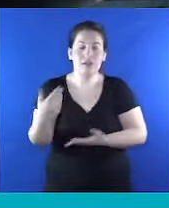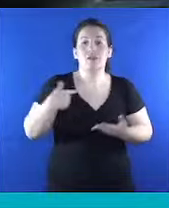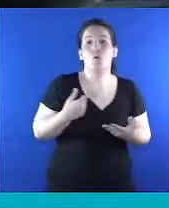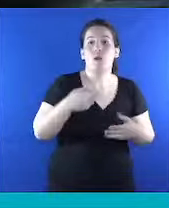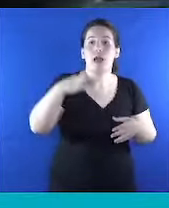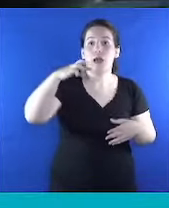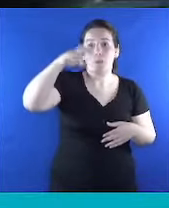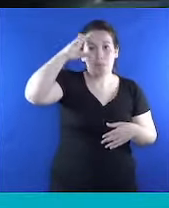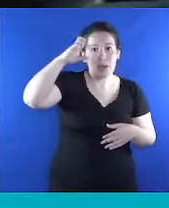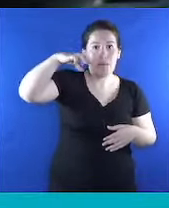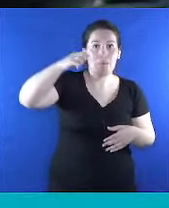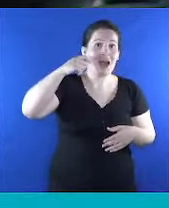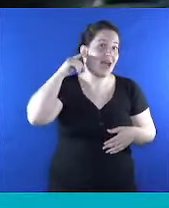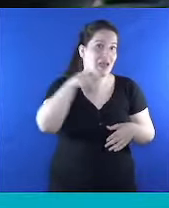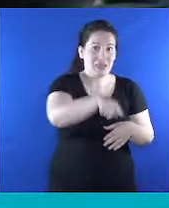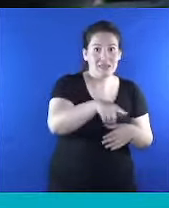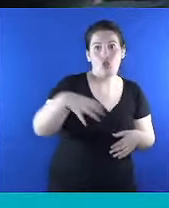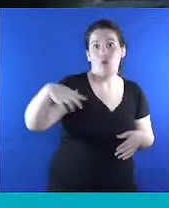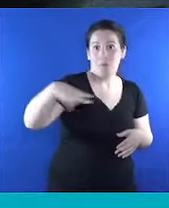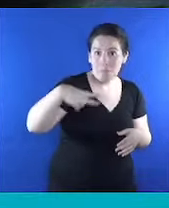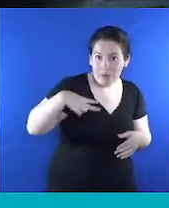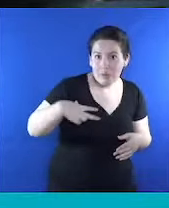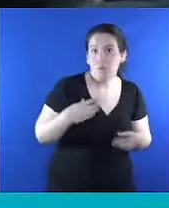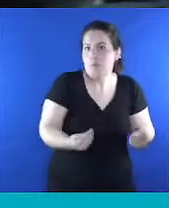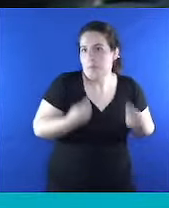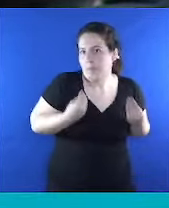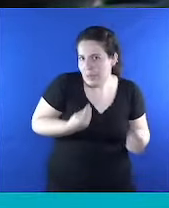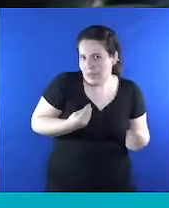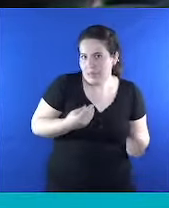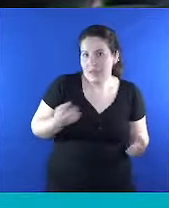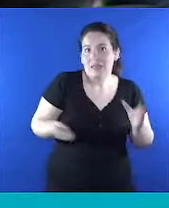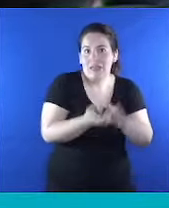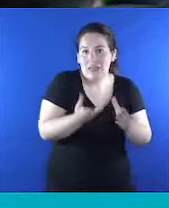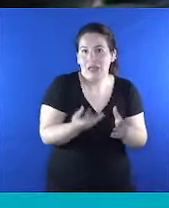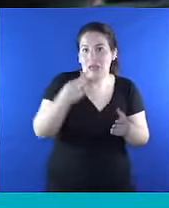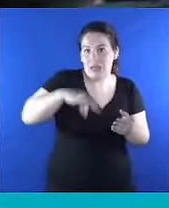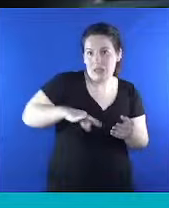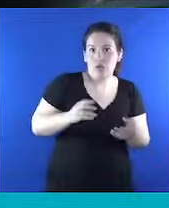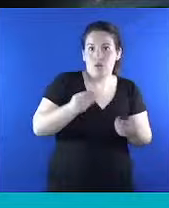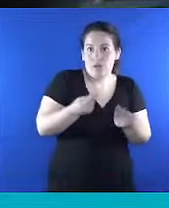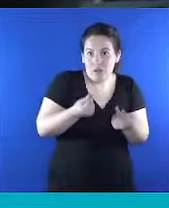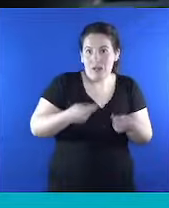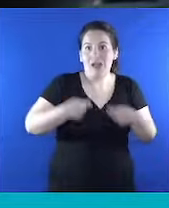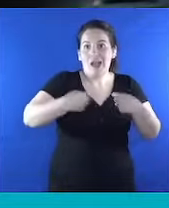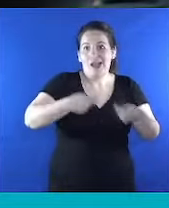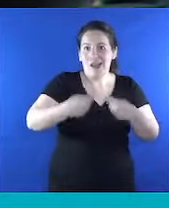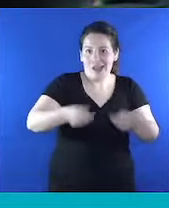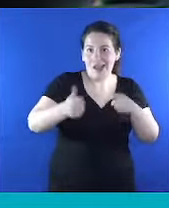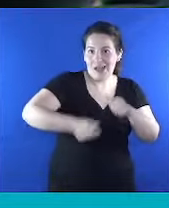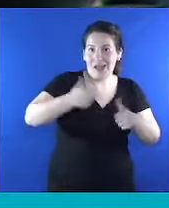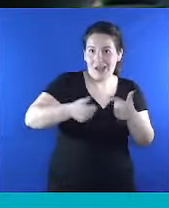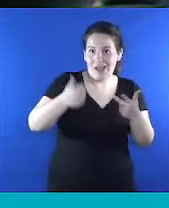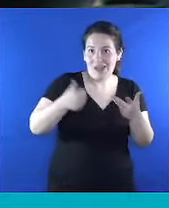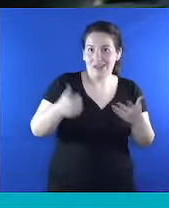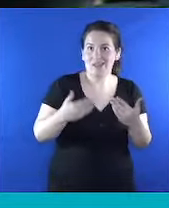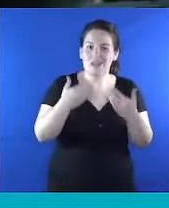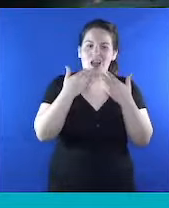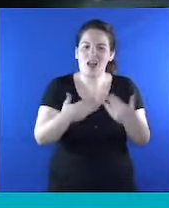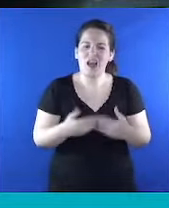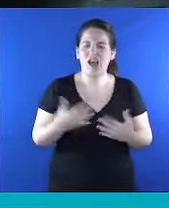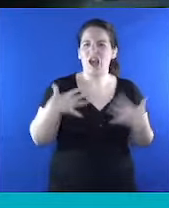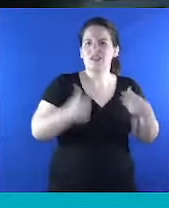es un emprendimiento privado generado para generar rentabilidad y maximizar ganancia a Costa de la salud no es lo mismo